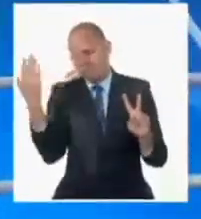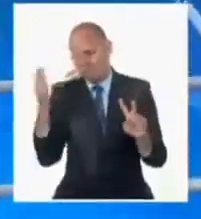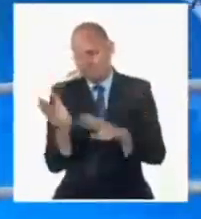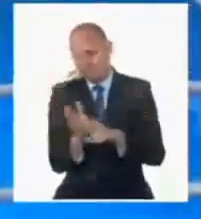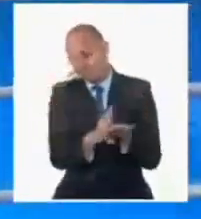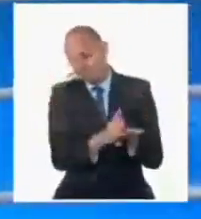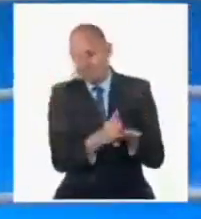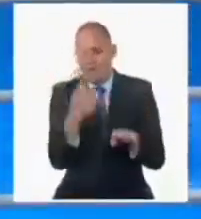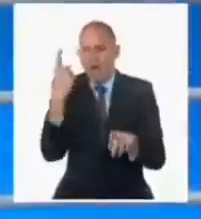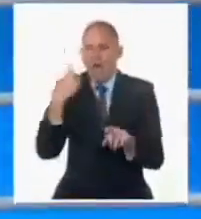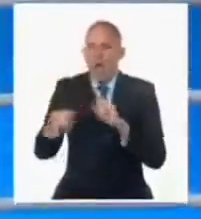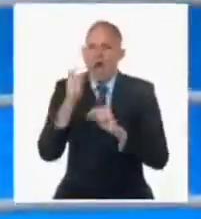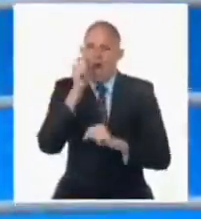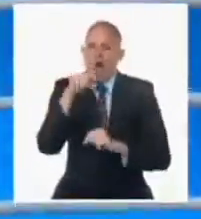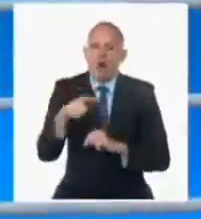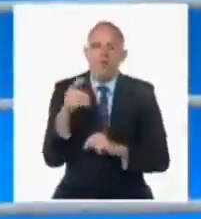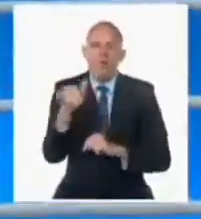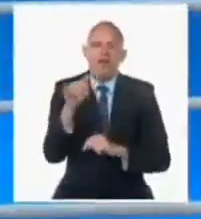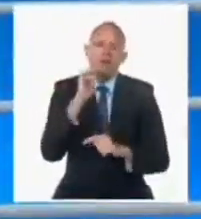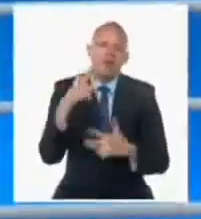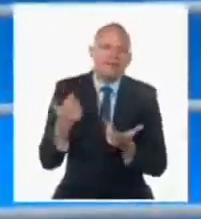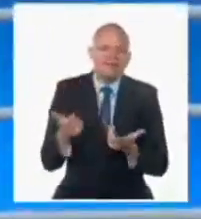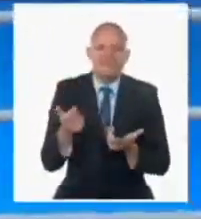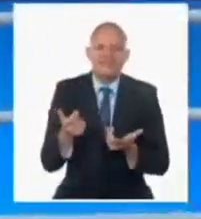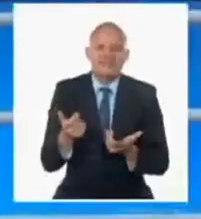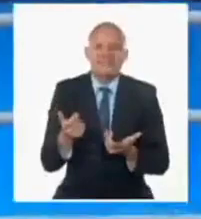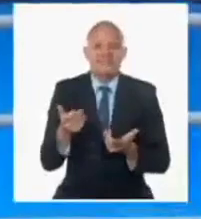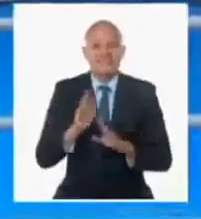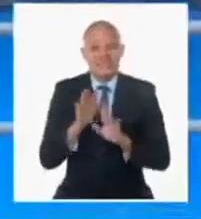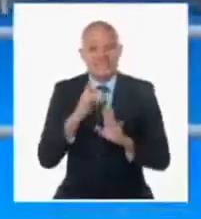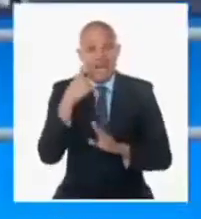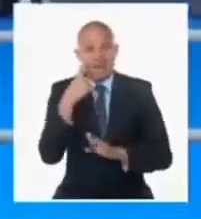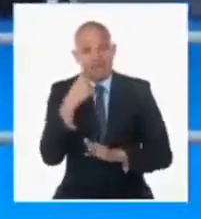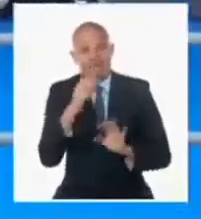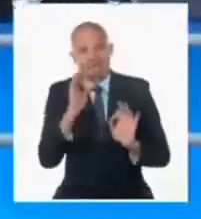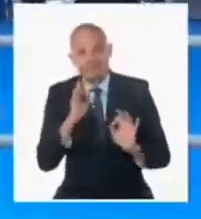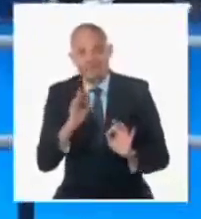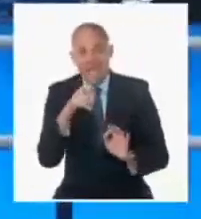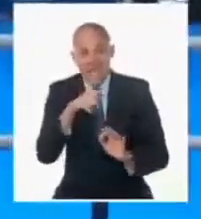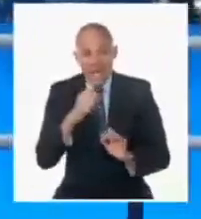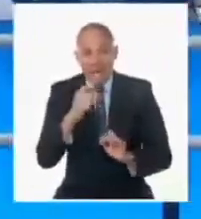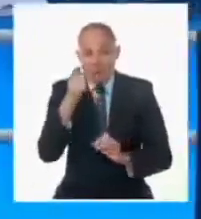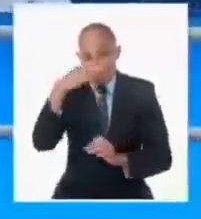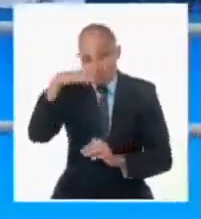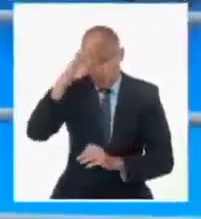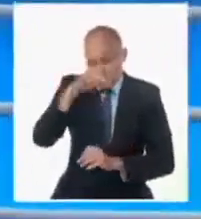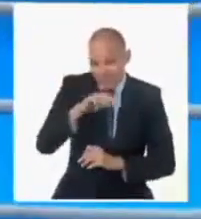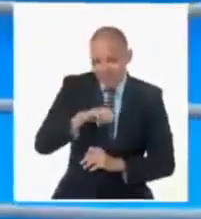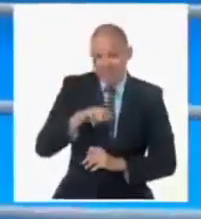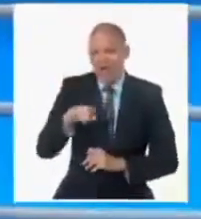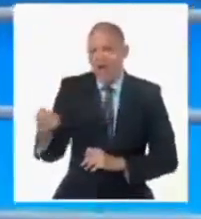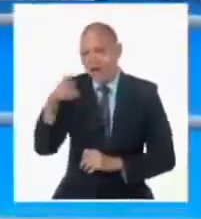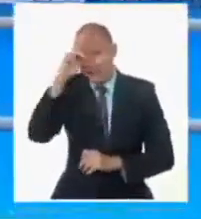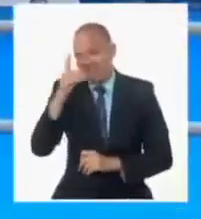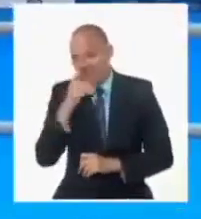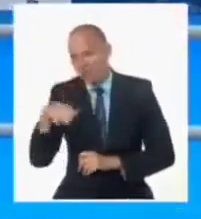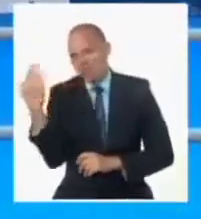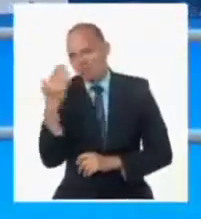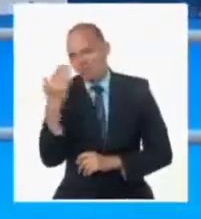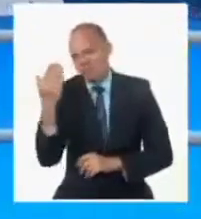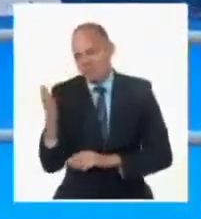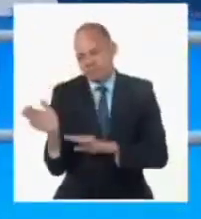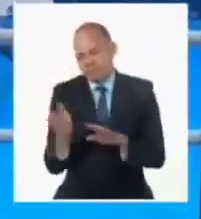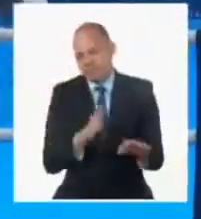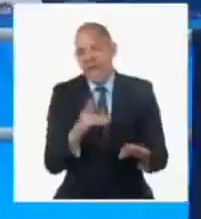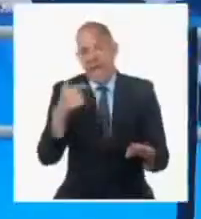el bicampeón olímpico Arlen López, unánime ante el dominicano Cristian Pinales. El cartel de la noche, que es el que estamos